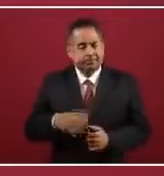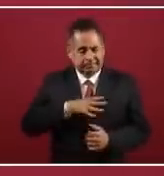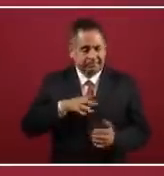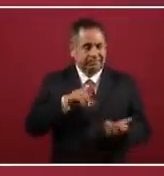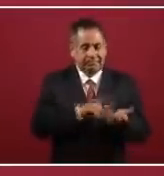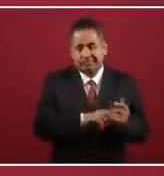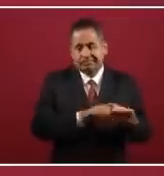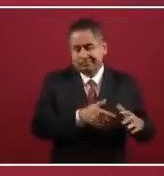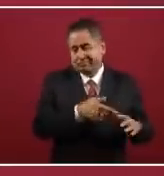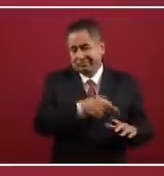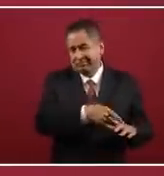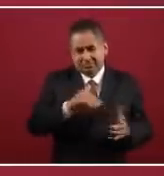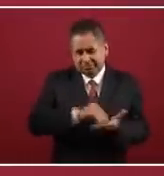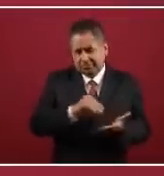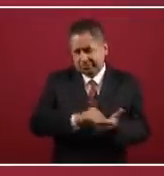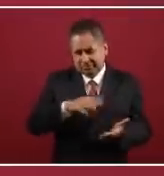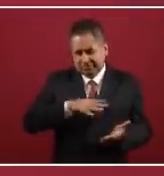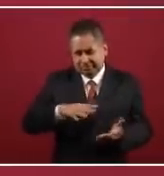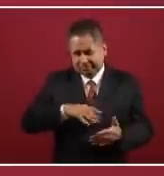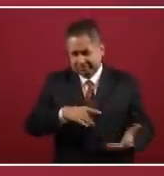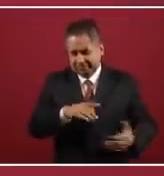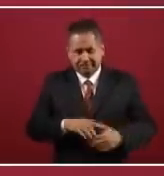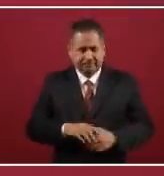existe, sí.